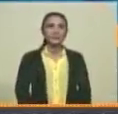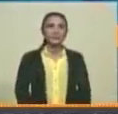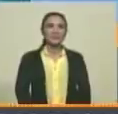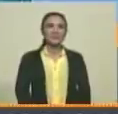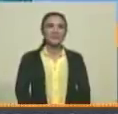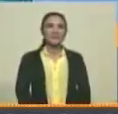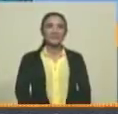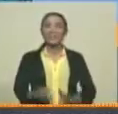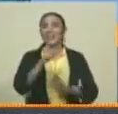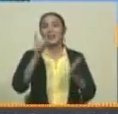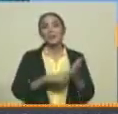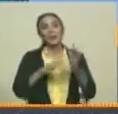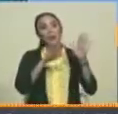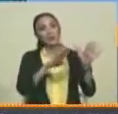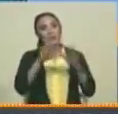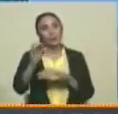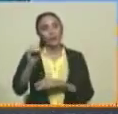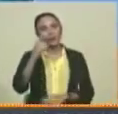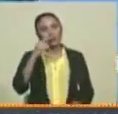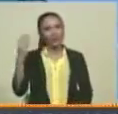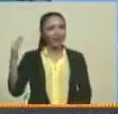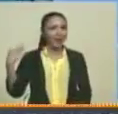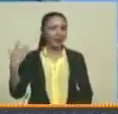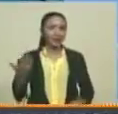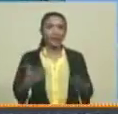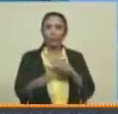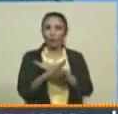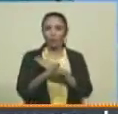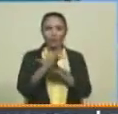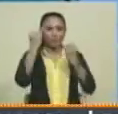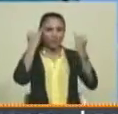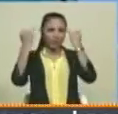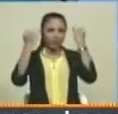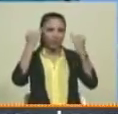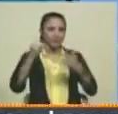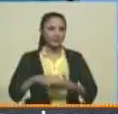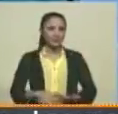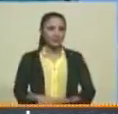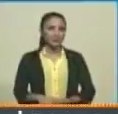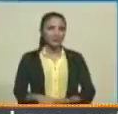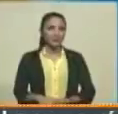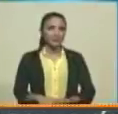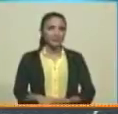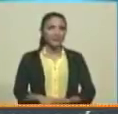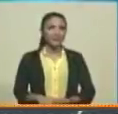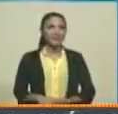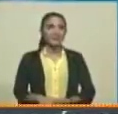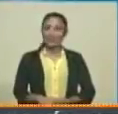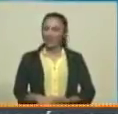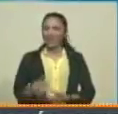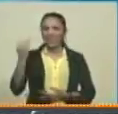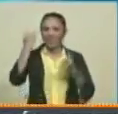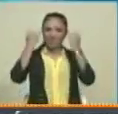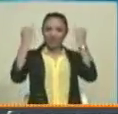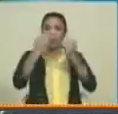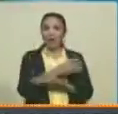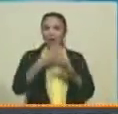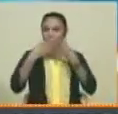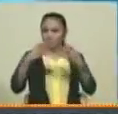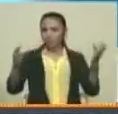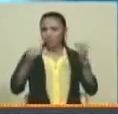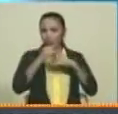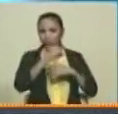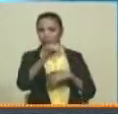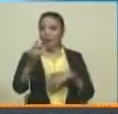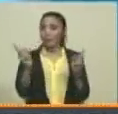1990, cuando todavía muchas de estas ideas no eran ventiladas públicamente,